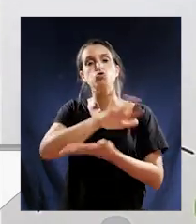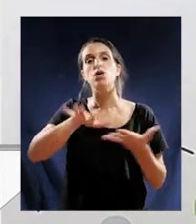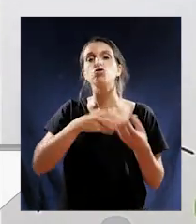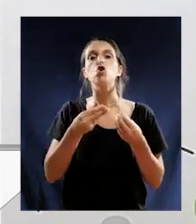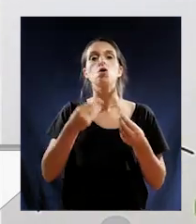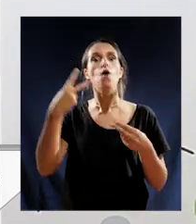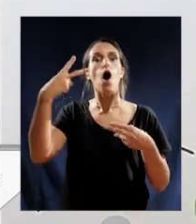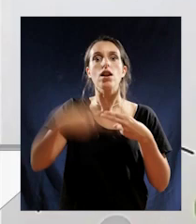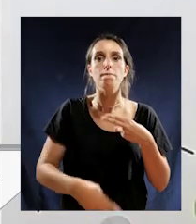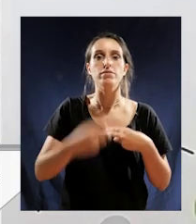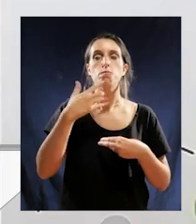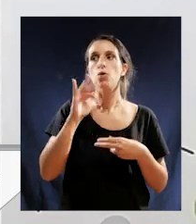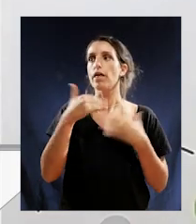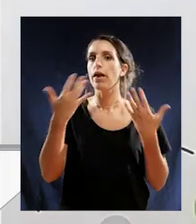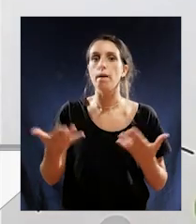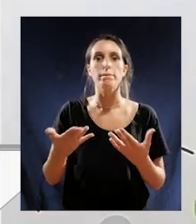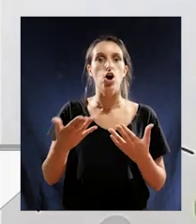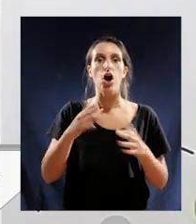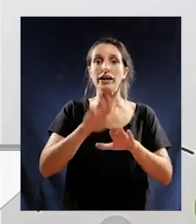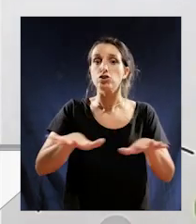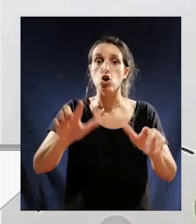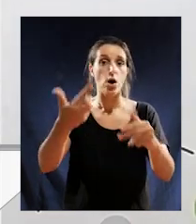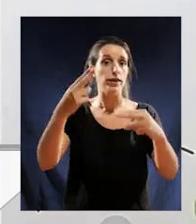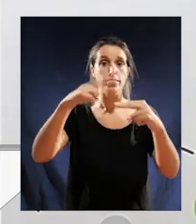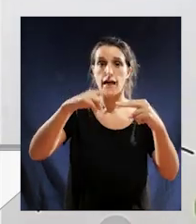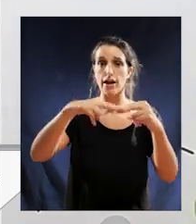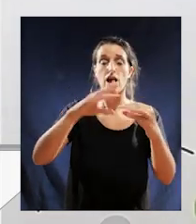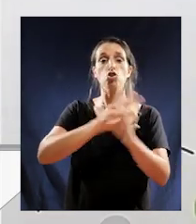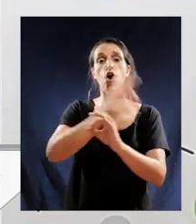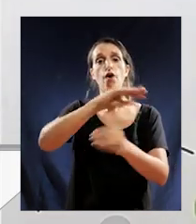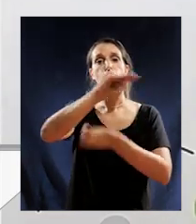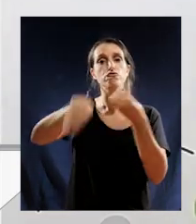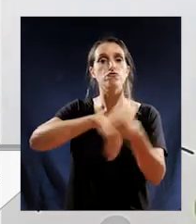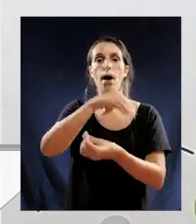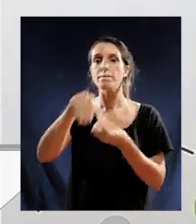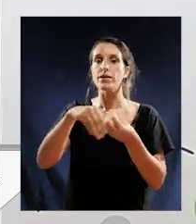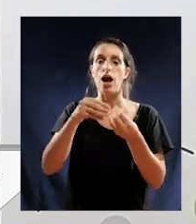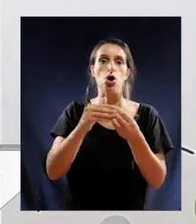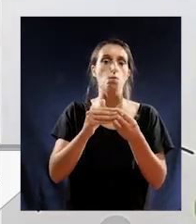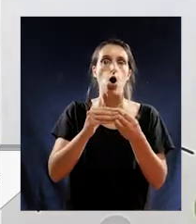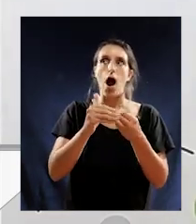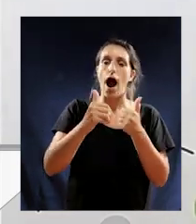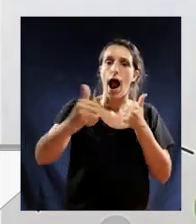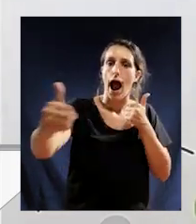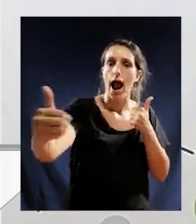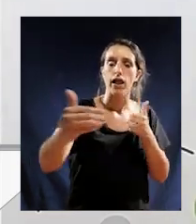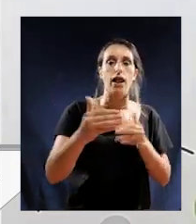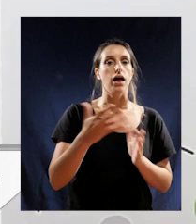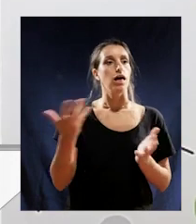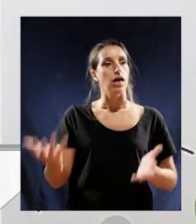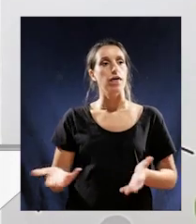muy límites hay niños que están sin conectividad familias en situaciones muy aisladas